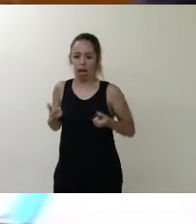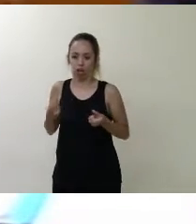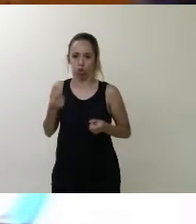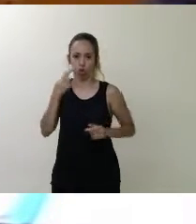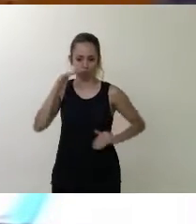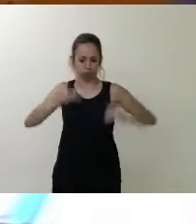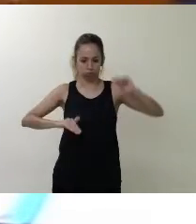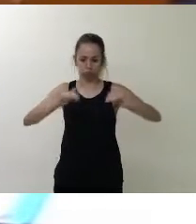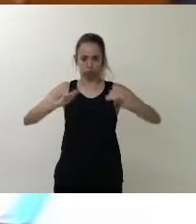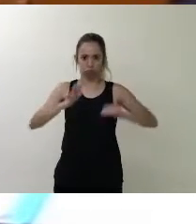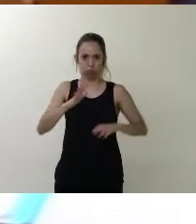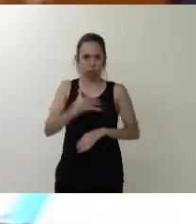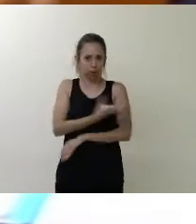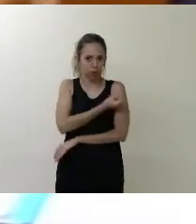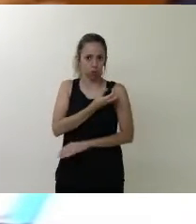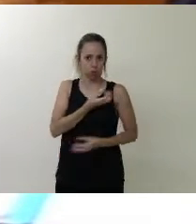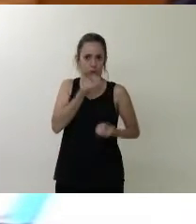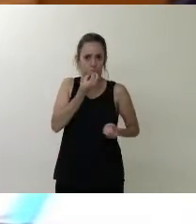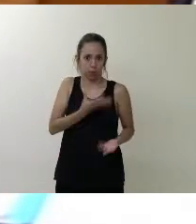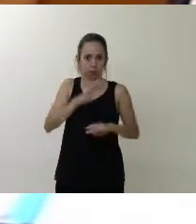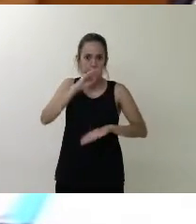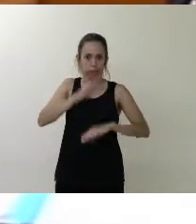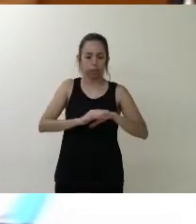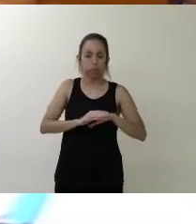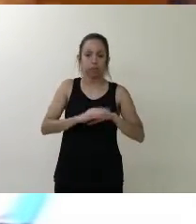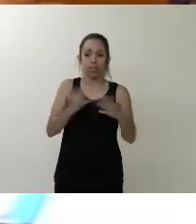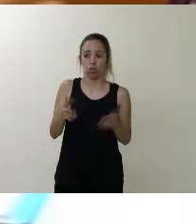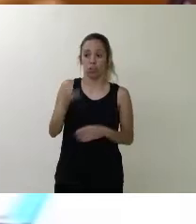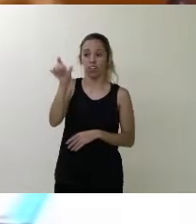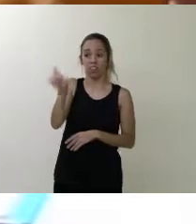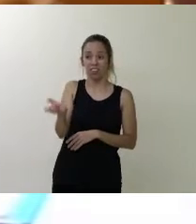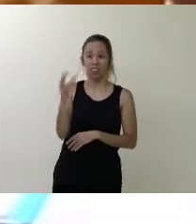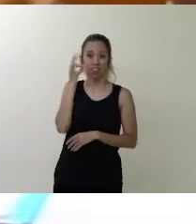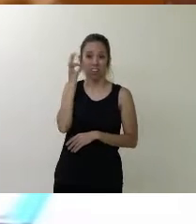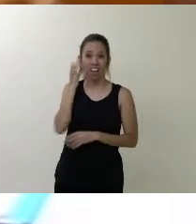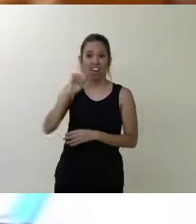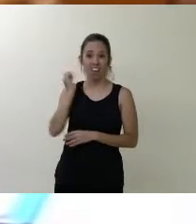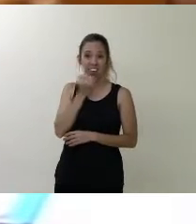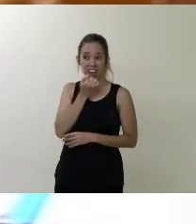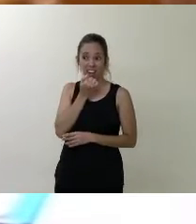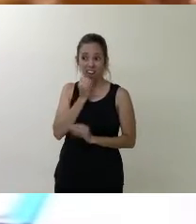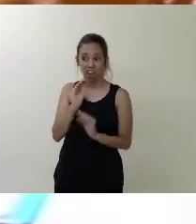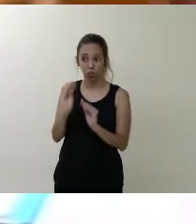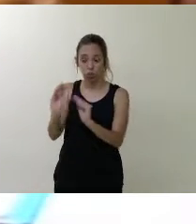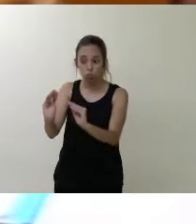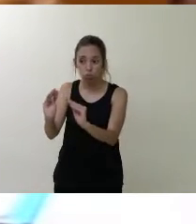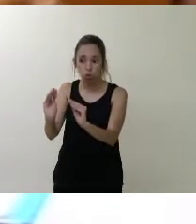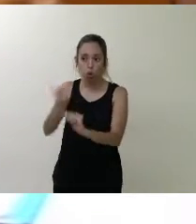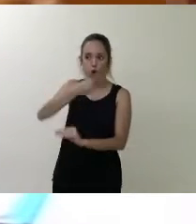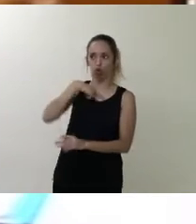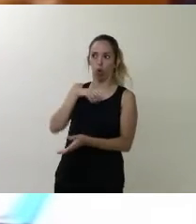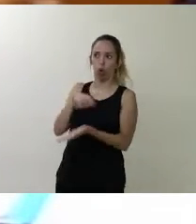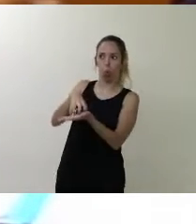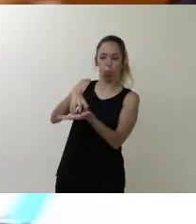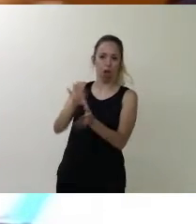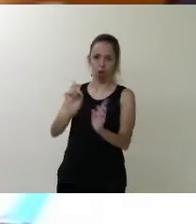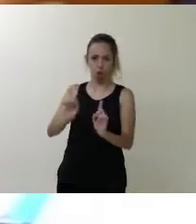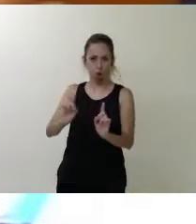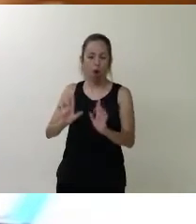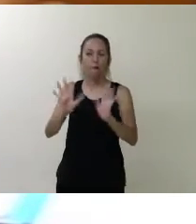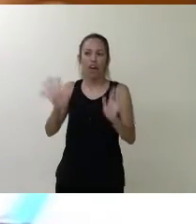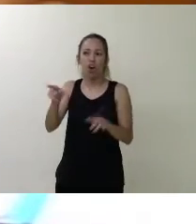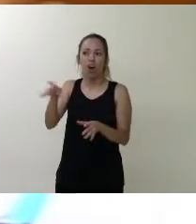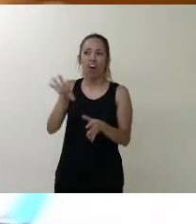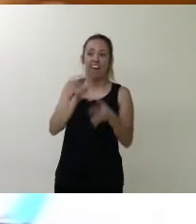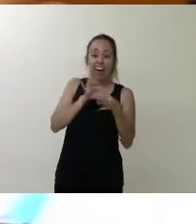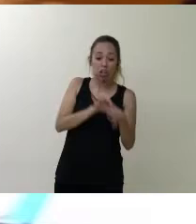decir que ni esta reclamación o esta queja que no ponemos en cuestión, pero que de alguna manera no tiene nada que ver